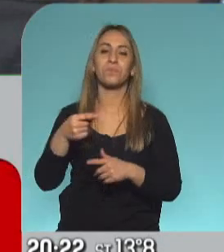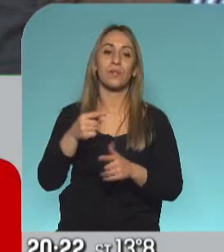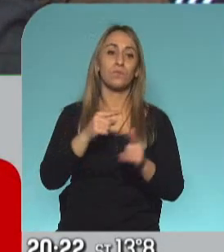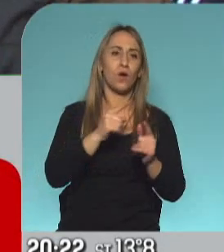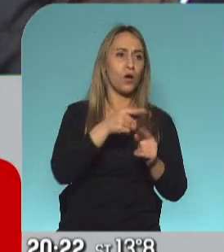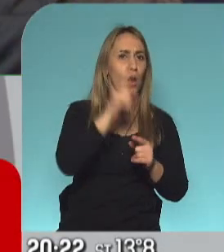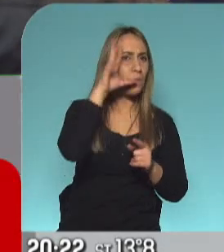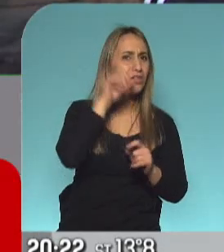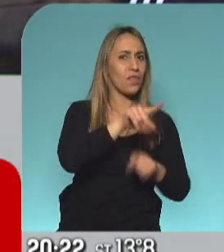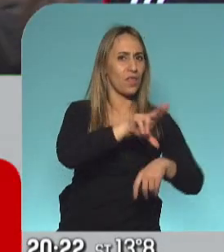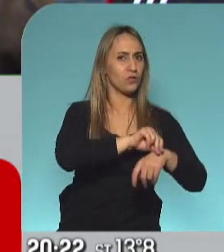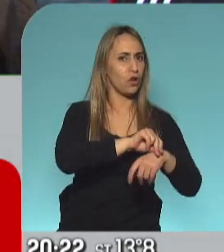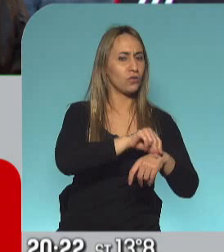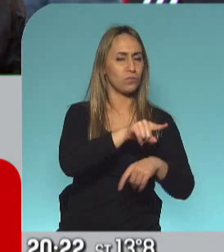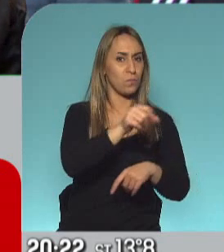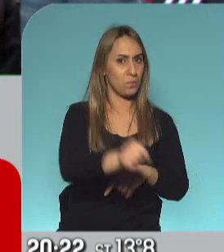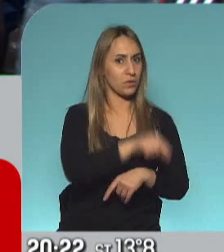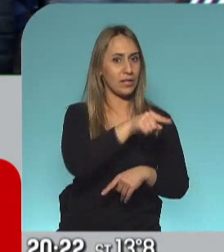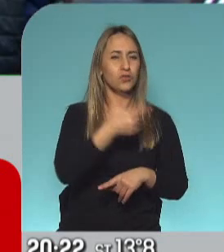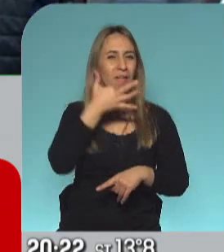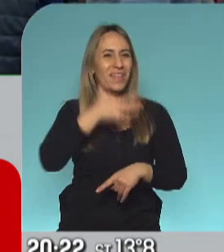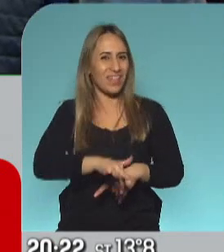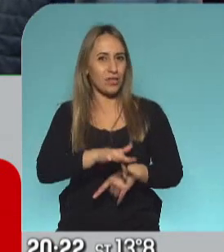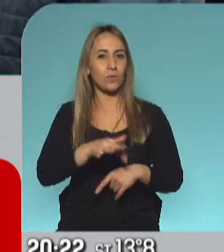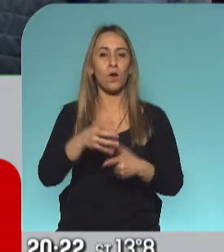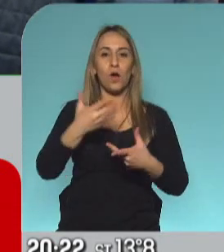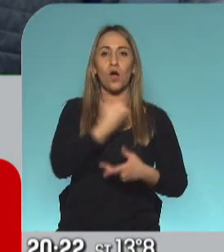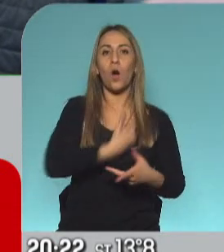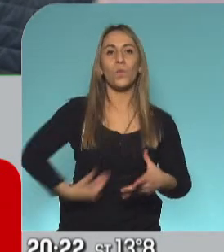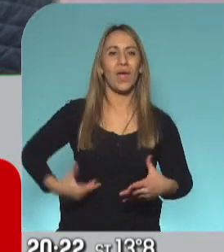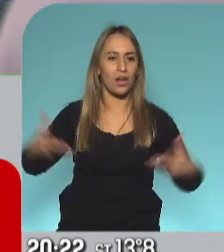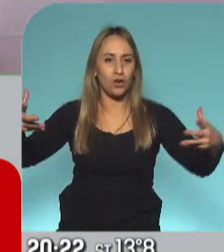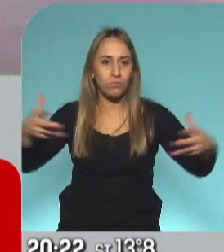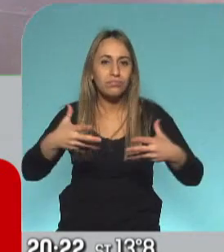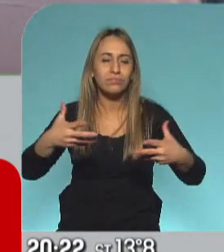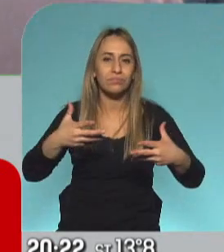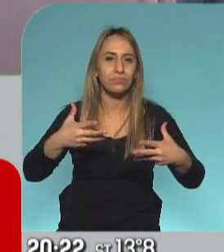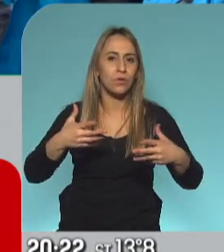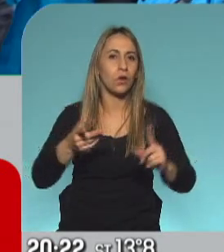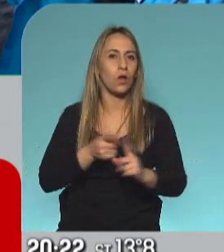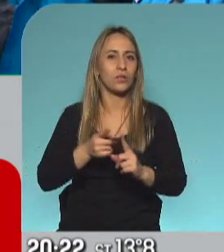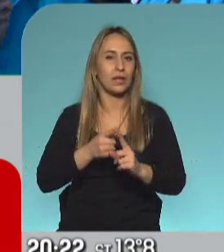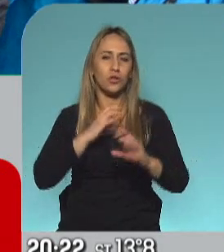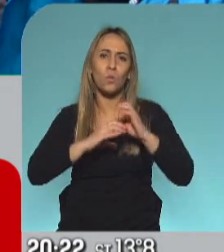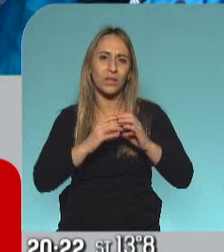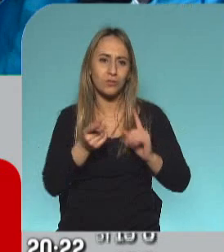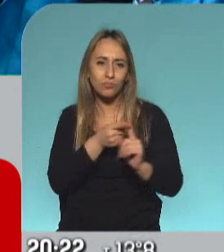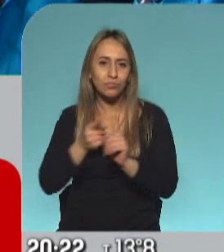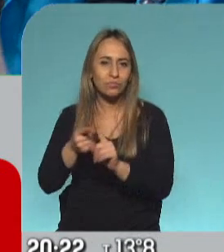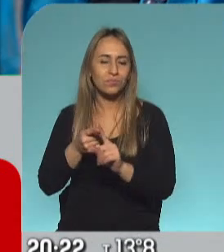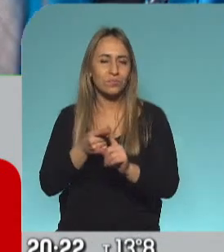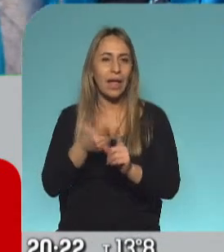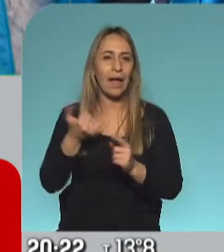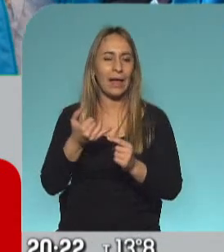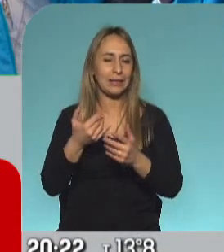doctor, porque entiendo que en la comunicación gubernamental debe existir la disyuntiva de intensificar el